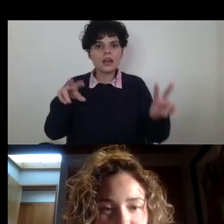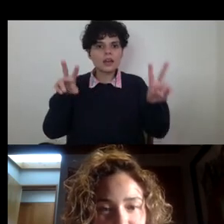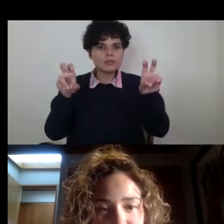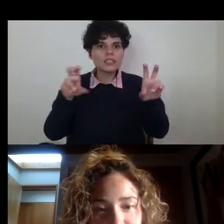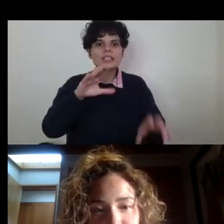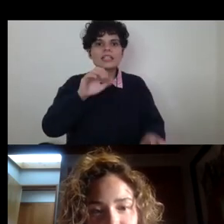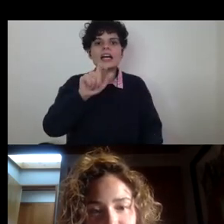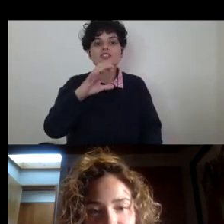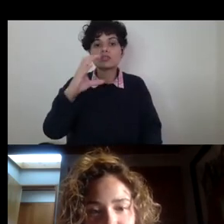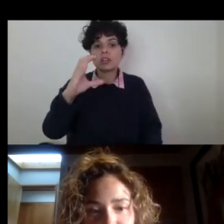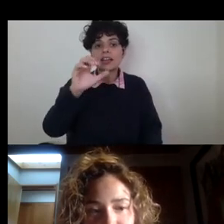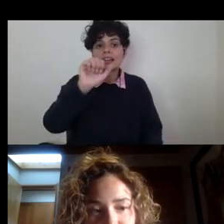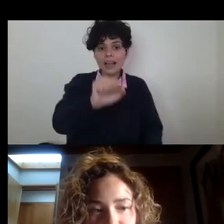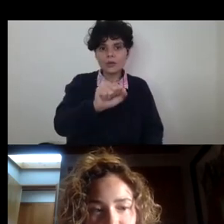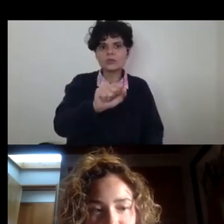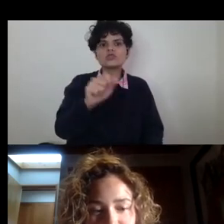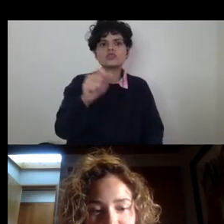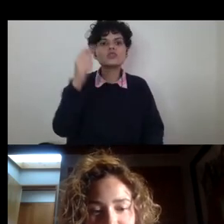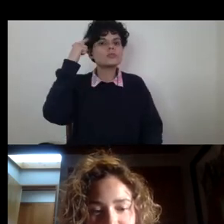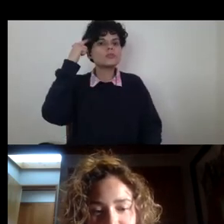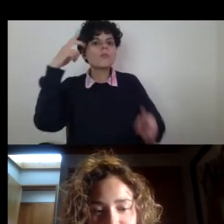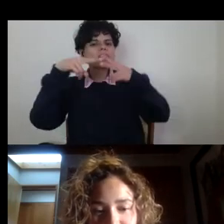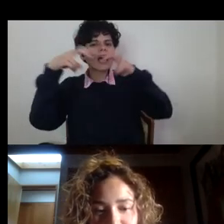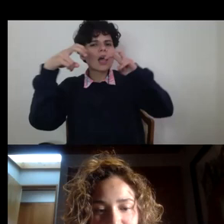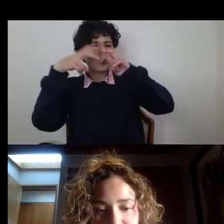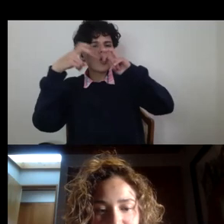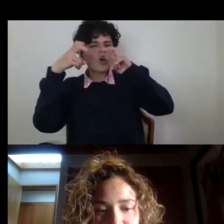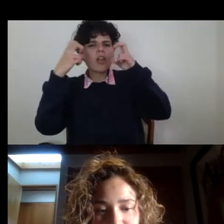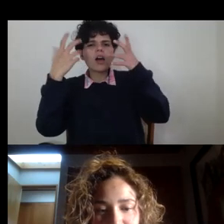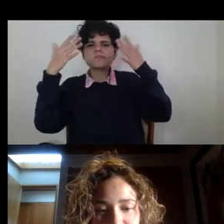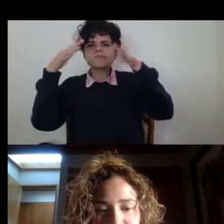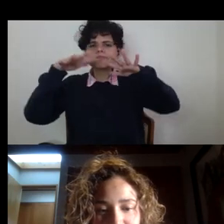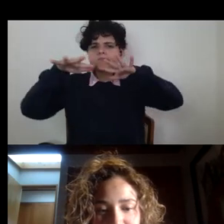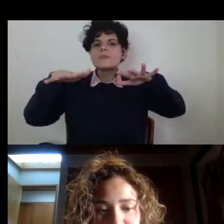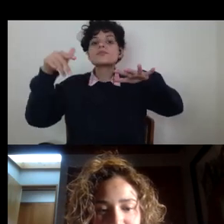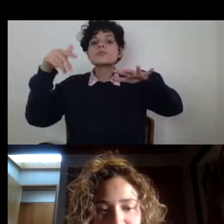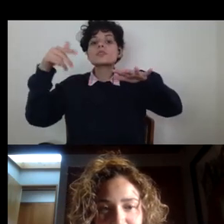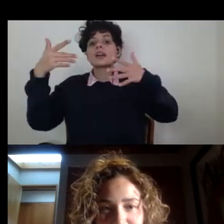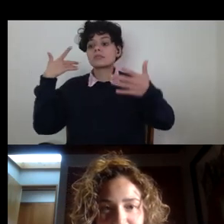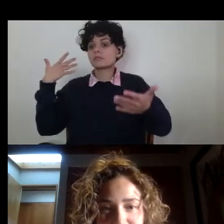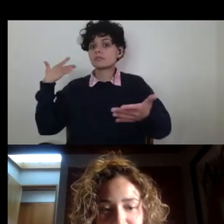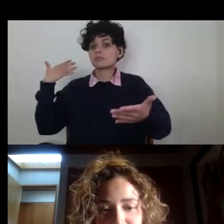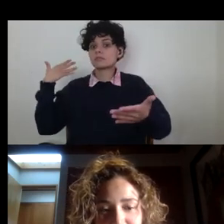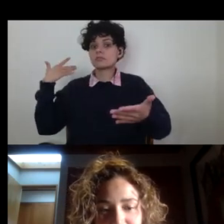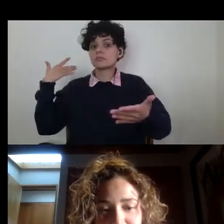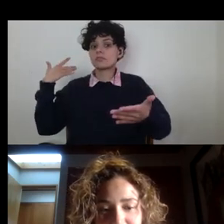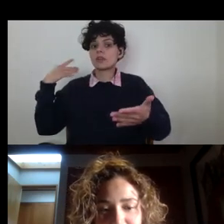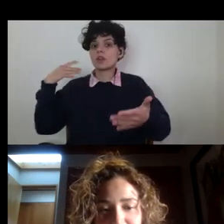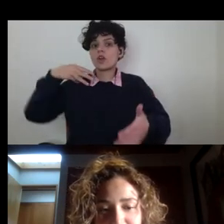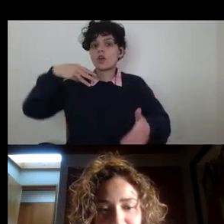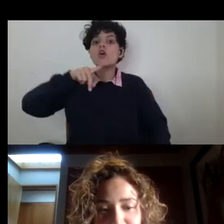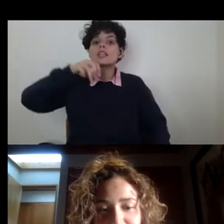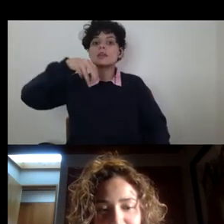¿Por qué Montemar? Eso espero irlo viendo con ustedes de a poco a lo largo de la charla. Y esta,